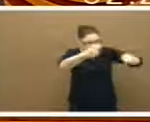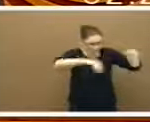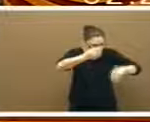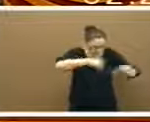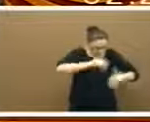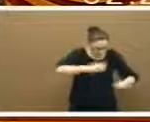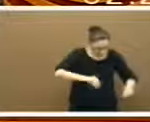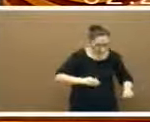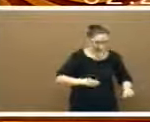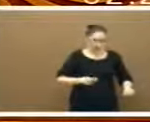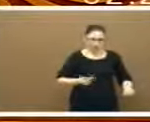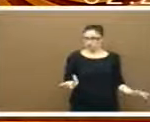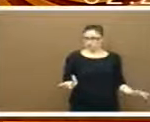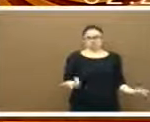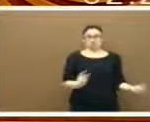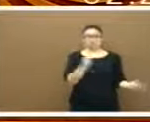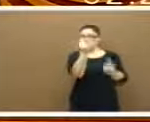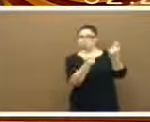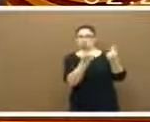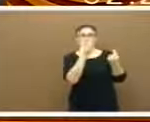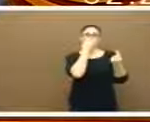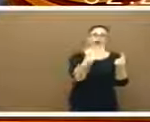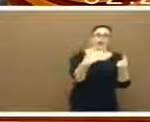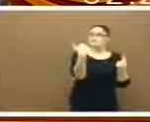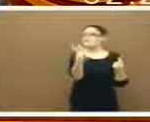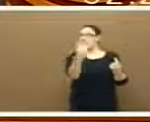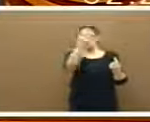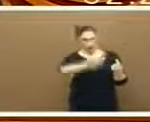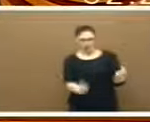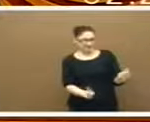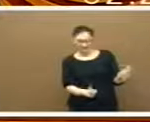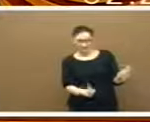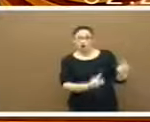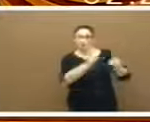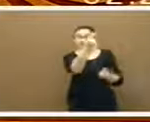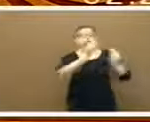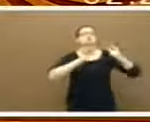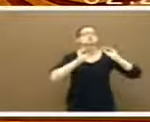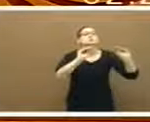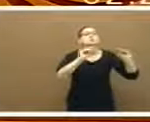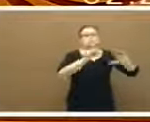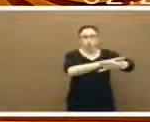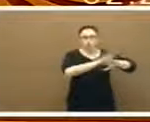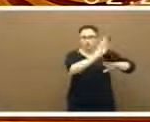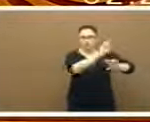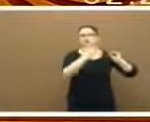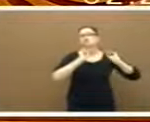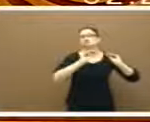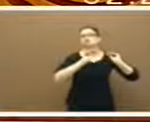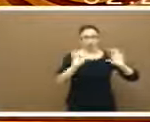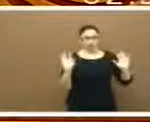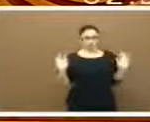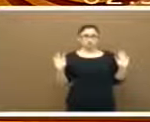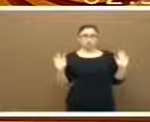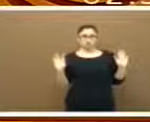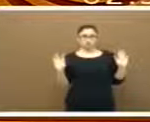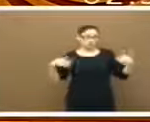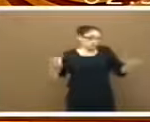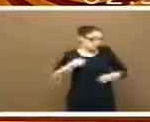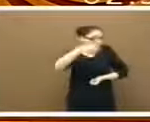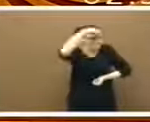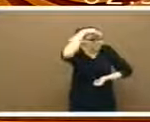idea. Los presupuestos ni son buenos ni son malos. Los presupuestos son del Gobierno del Partido Popular y ya está. Y entonces, todo nuestro respeto por